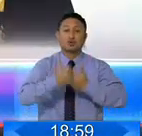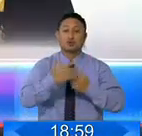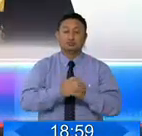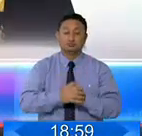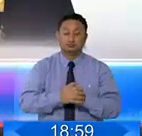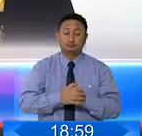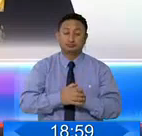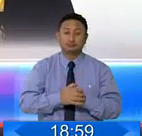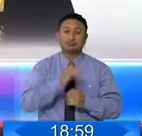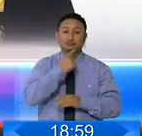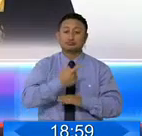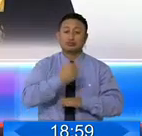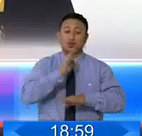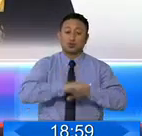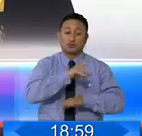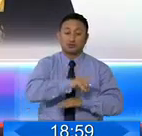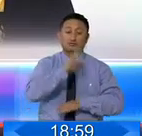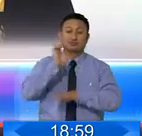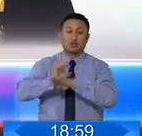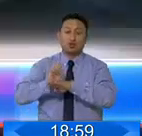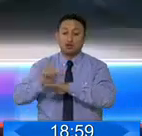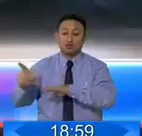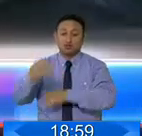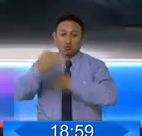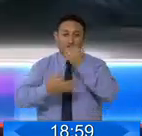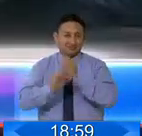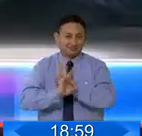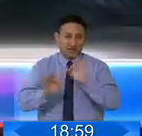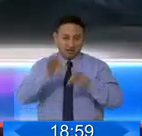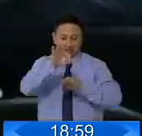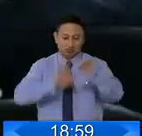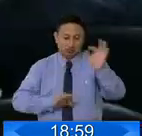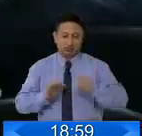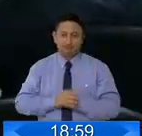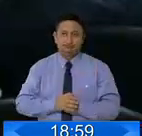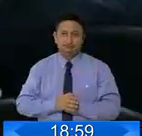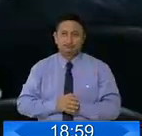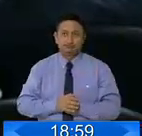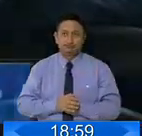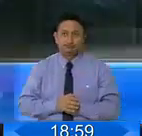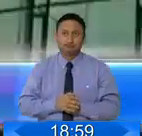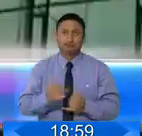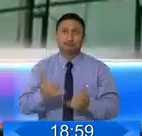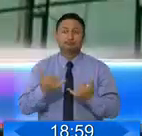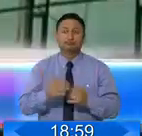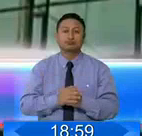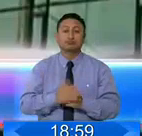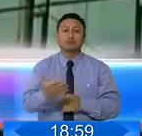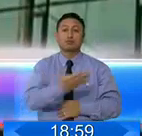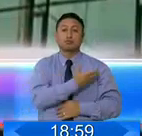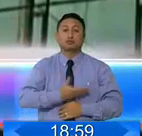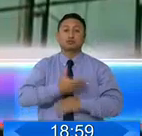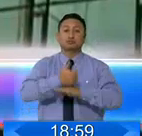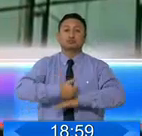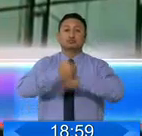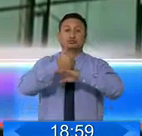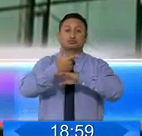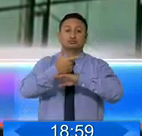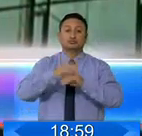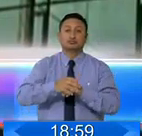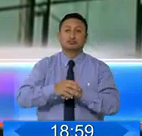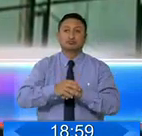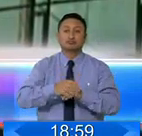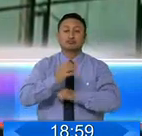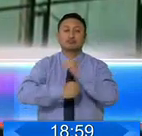sea responsable por denegación de justicia. Además, se cuestiona la sentencia del presidente de la Corte Superior de Sucumbíos